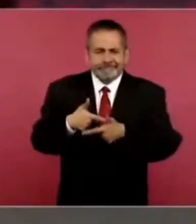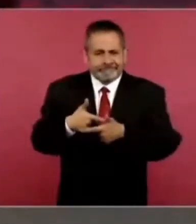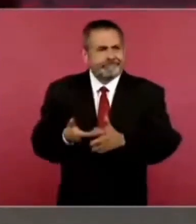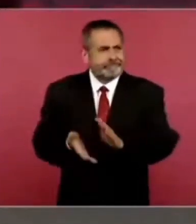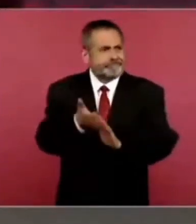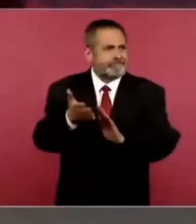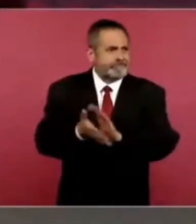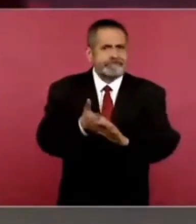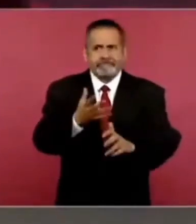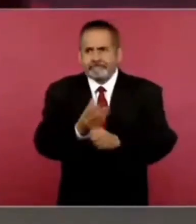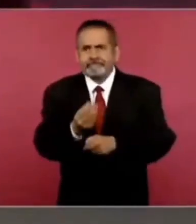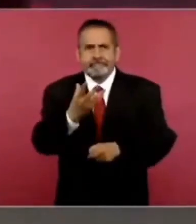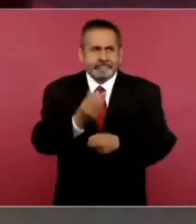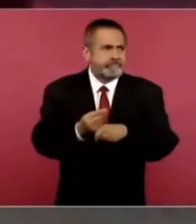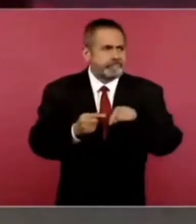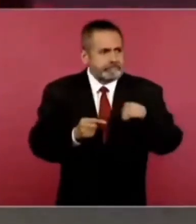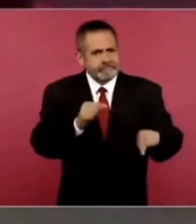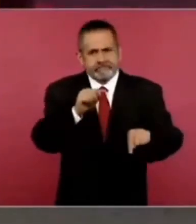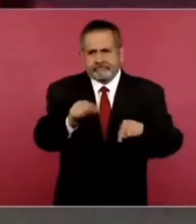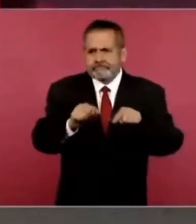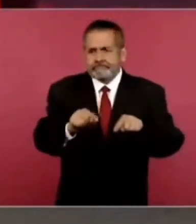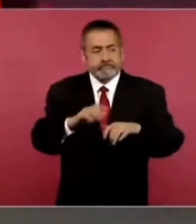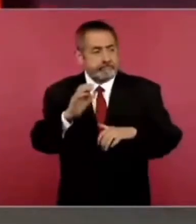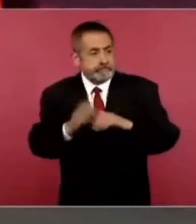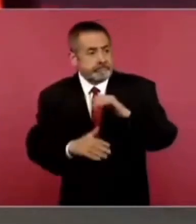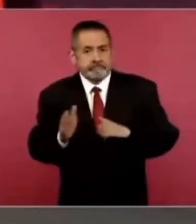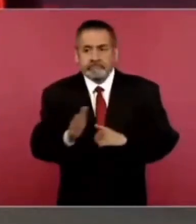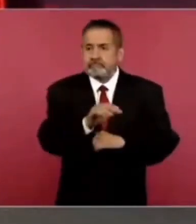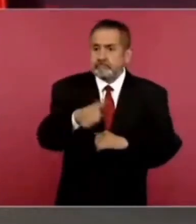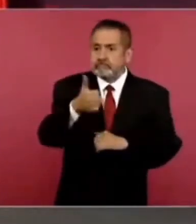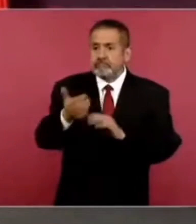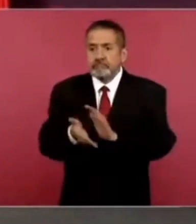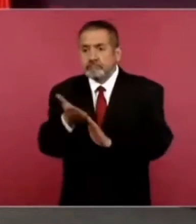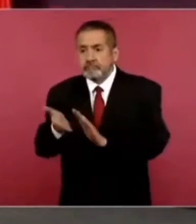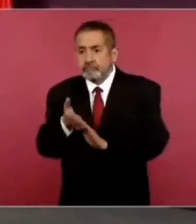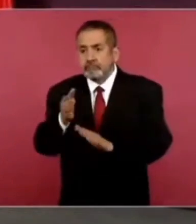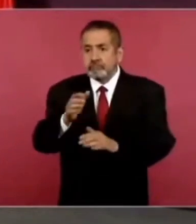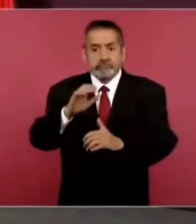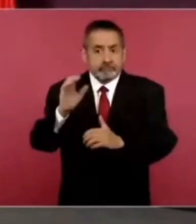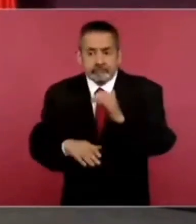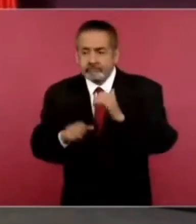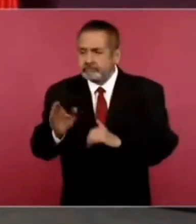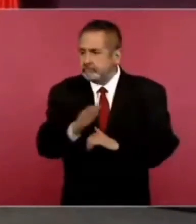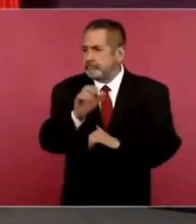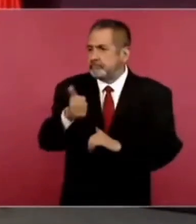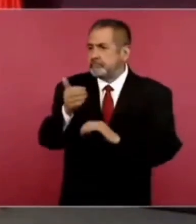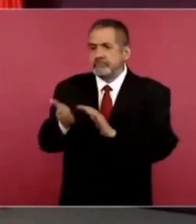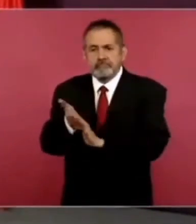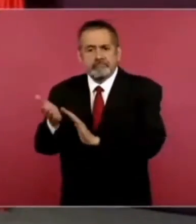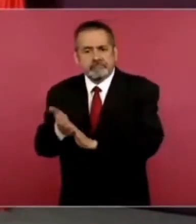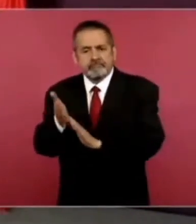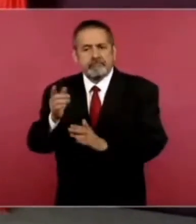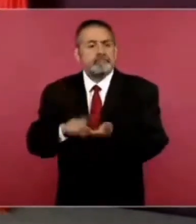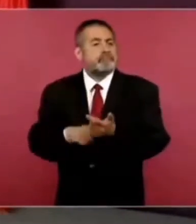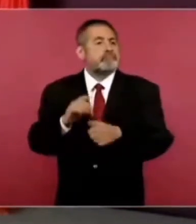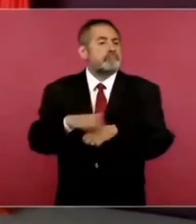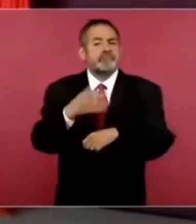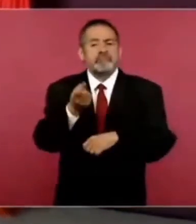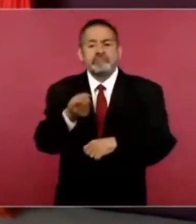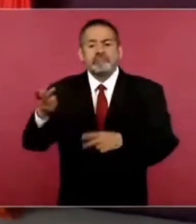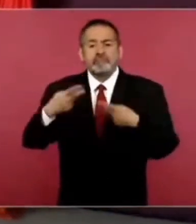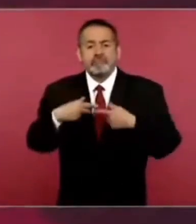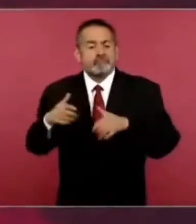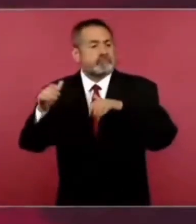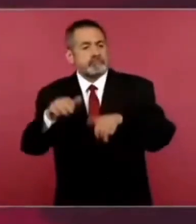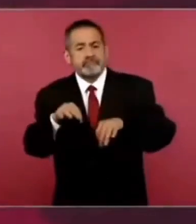por la importancia que tiene, que reactiva la economía, que genera muchos empleos. Lo que yo sostengo, no dejar